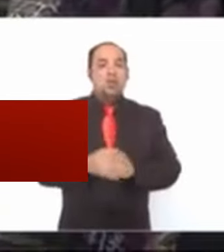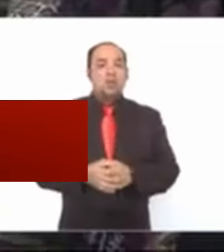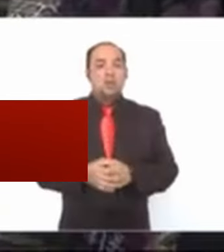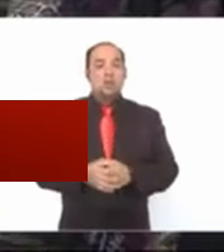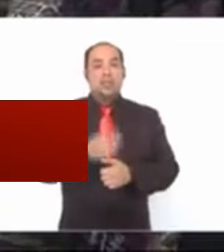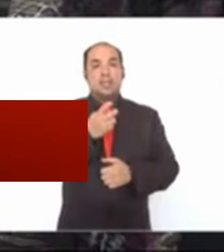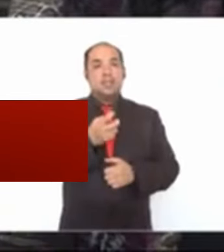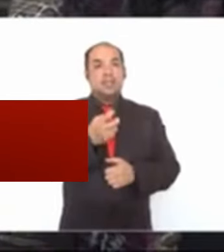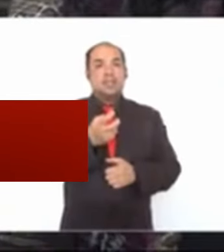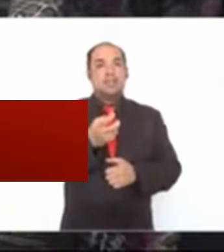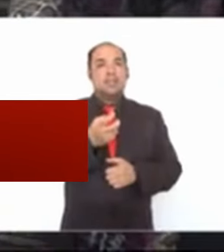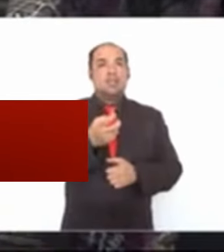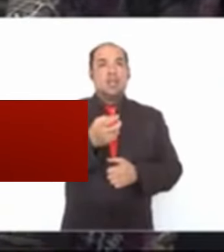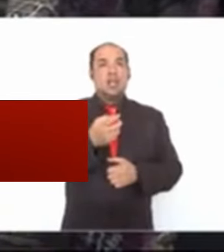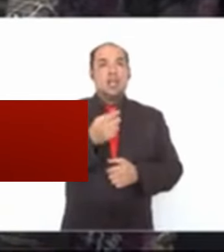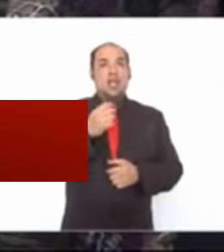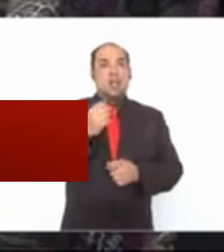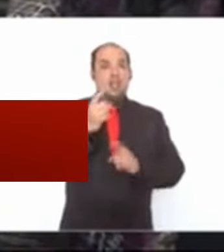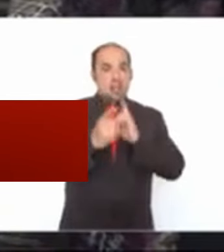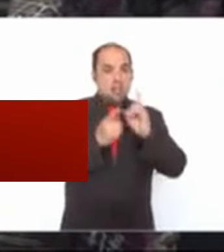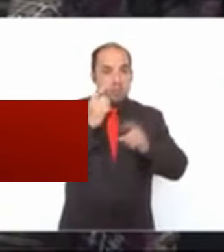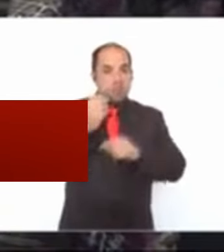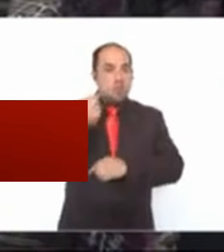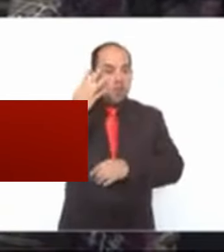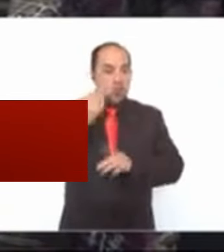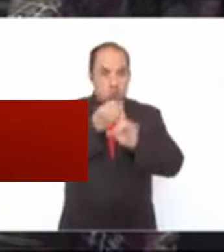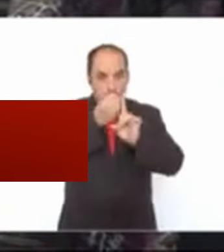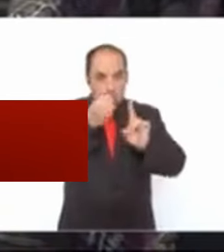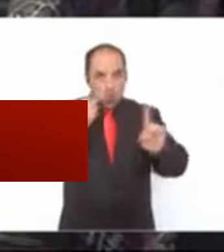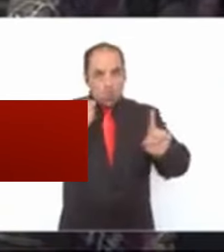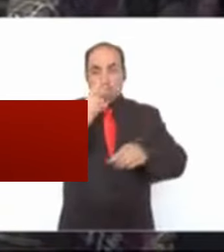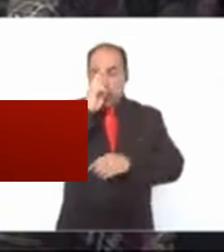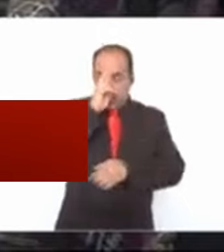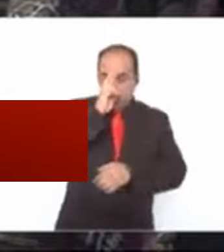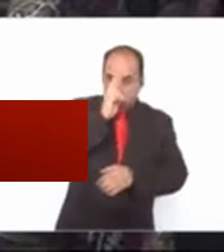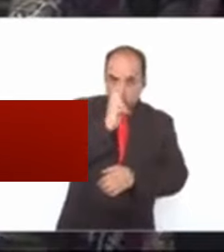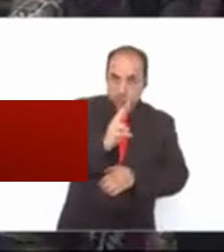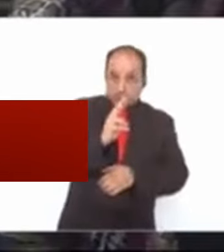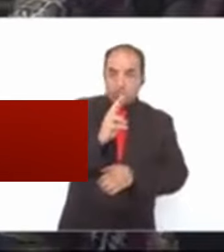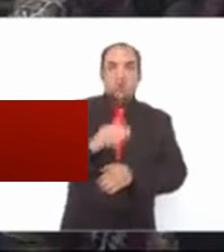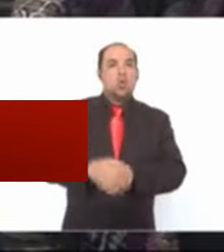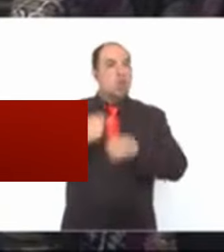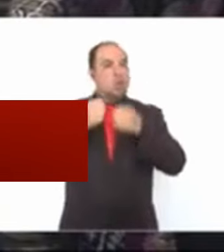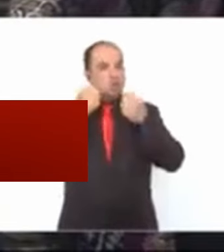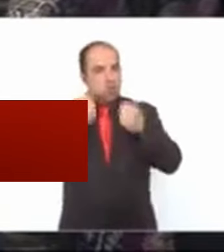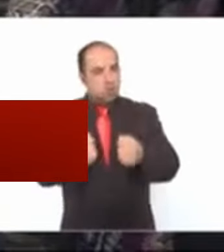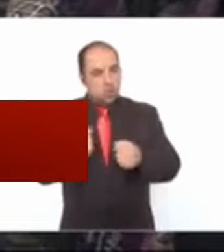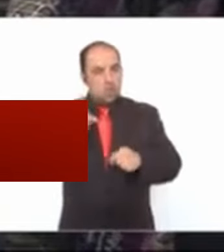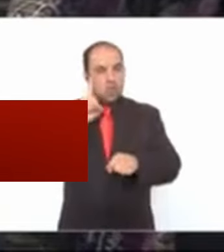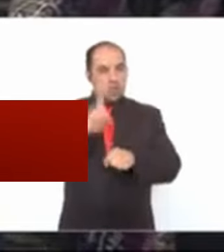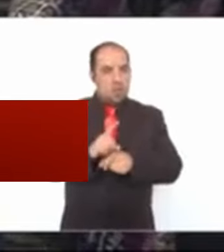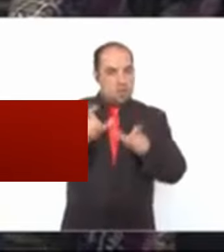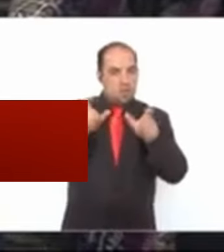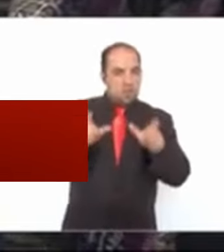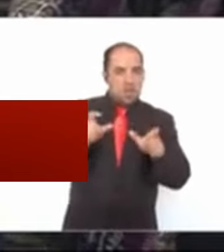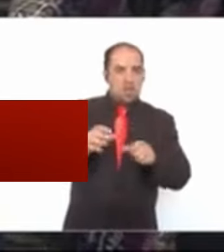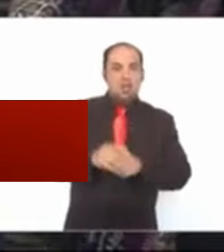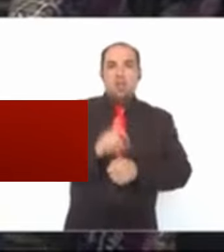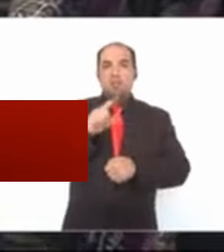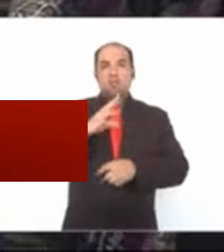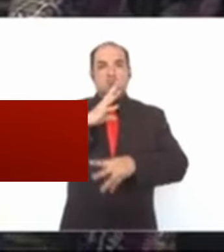este evento deportivo con orden, con respeto, con seguridad, con